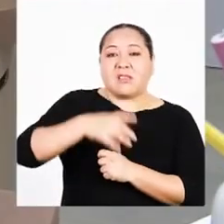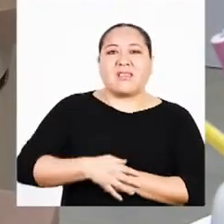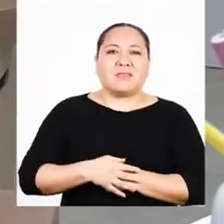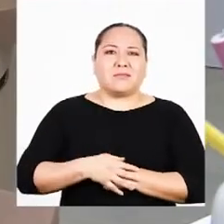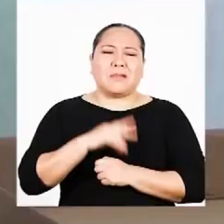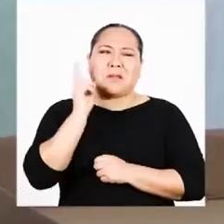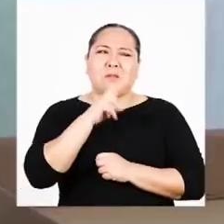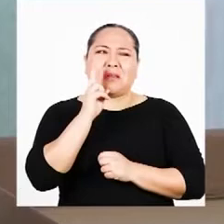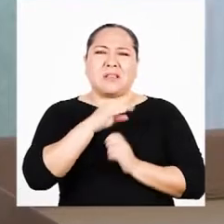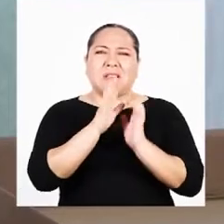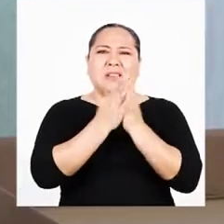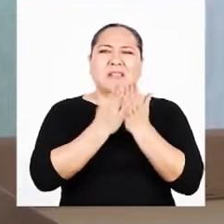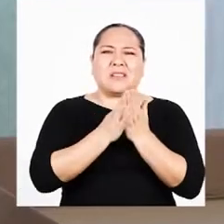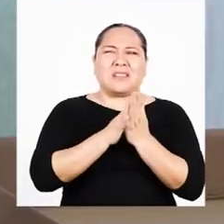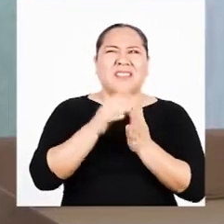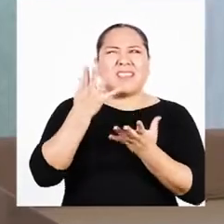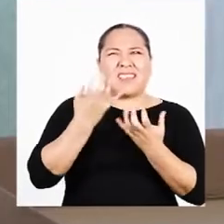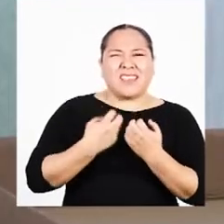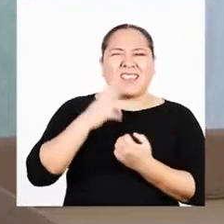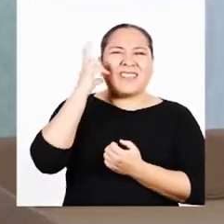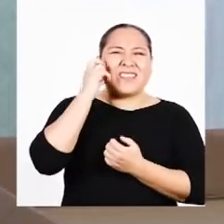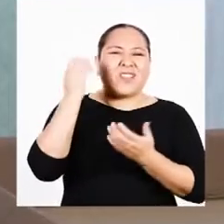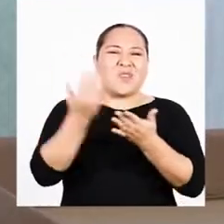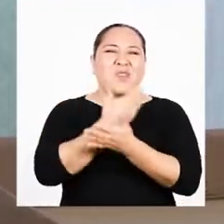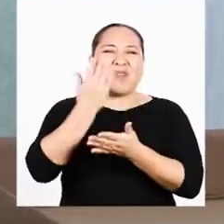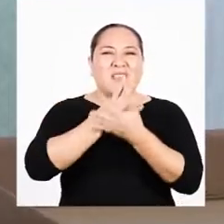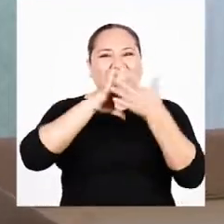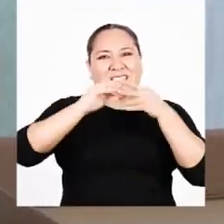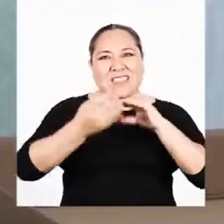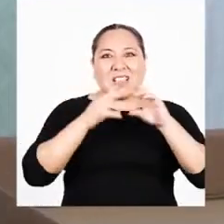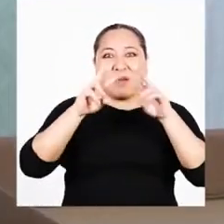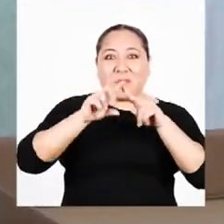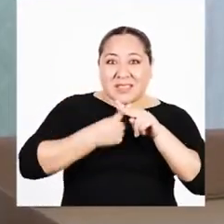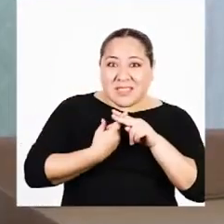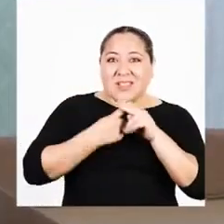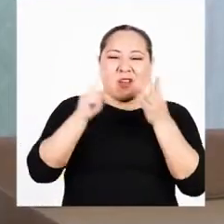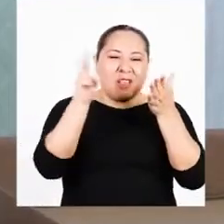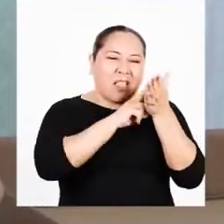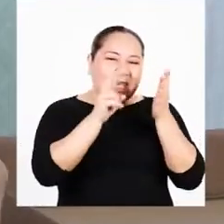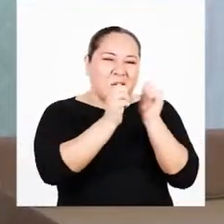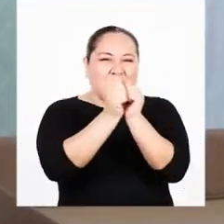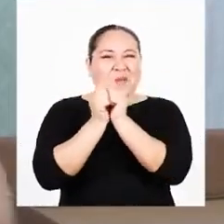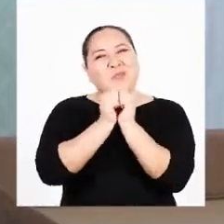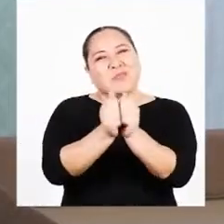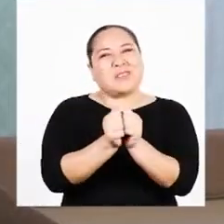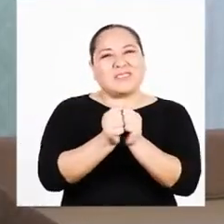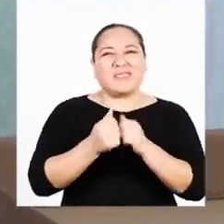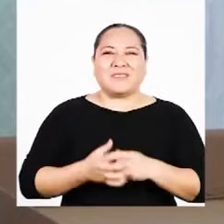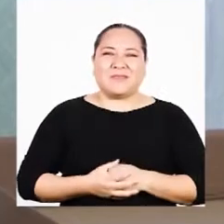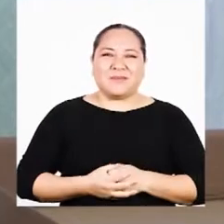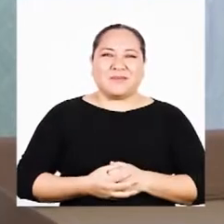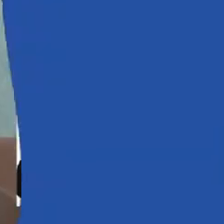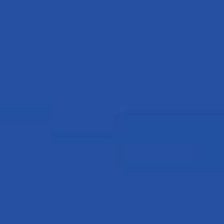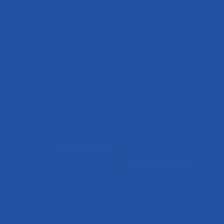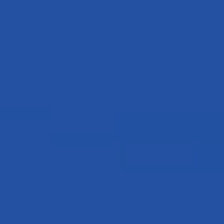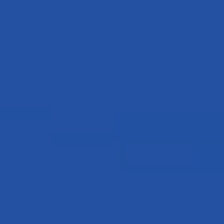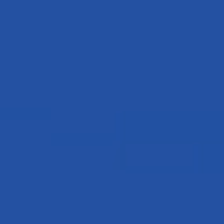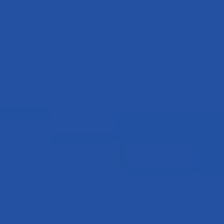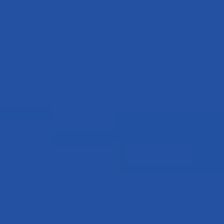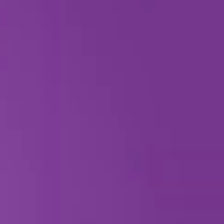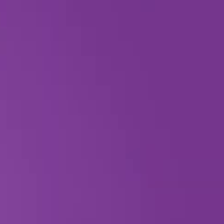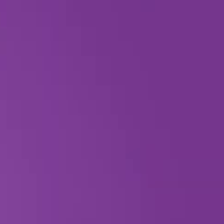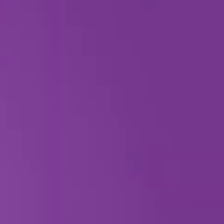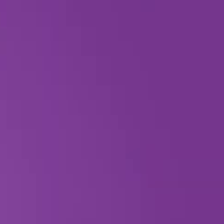tanto hablar de libros me ha provocado oír una nueva historia. Así que comencemos con Leemos Juntos.